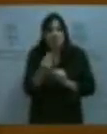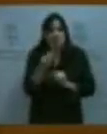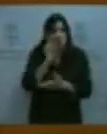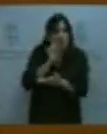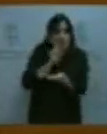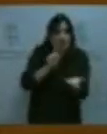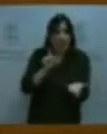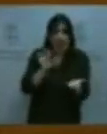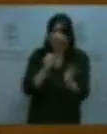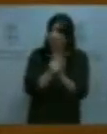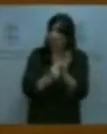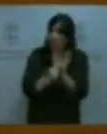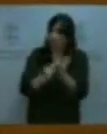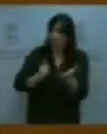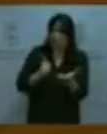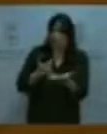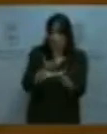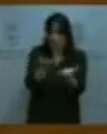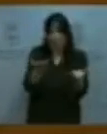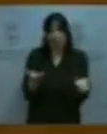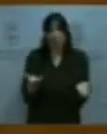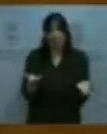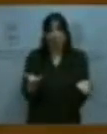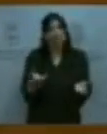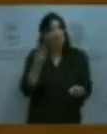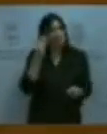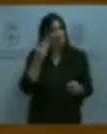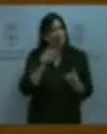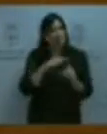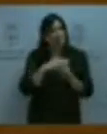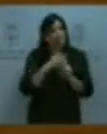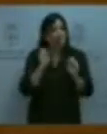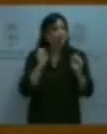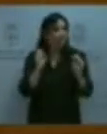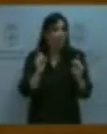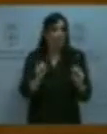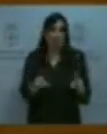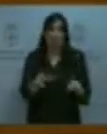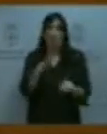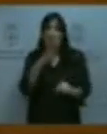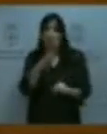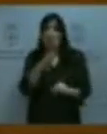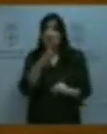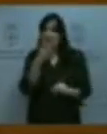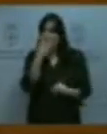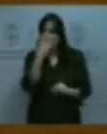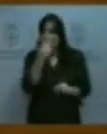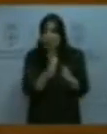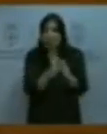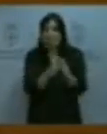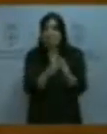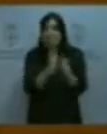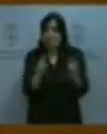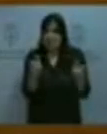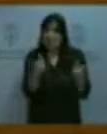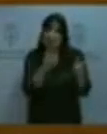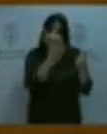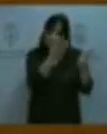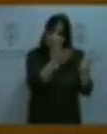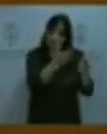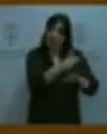estamos mucho peor, porque hay muchos más lobos y porque usted y su gobierno y otros gobiernos que le han